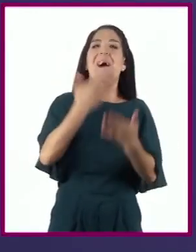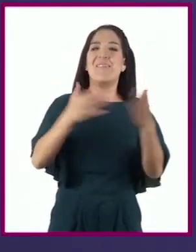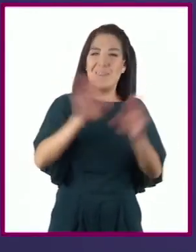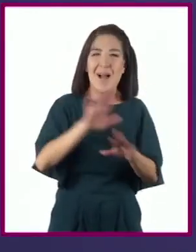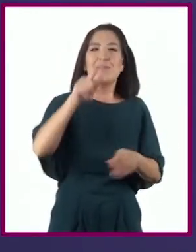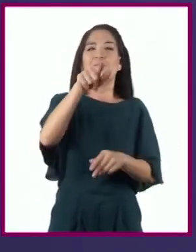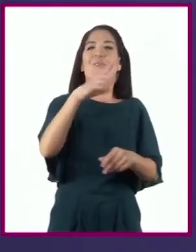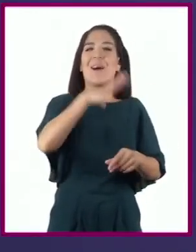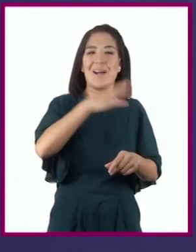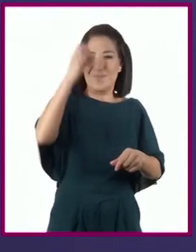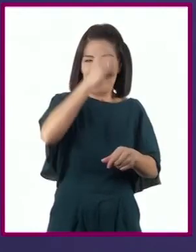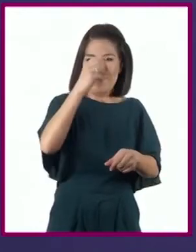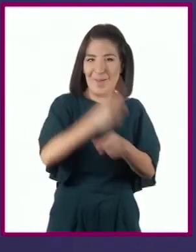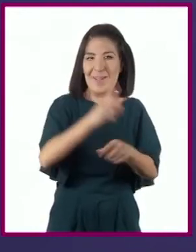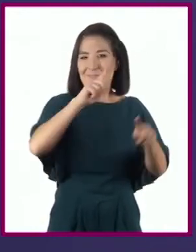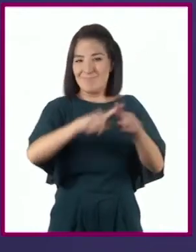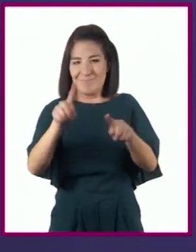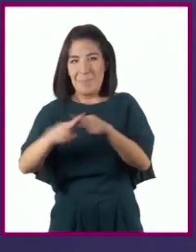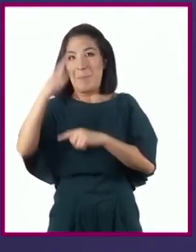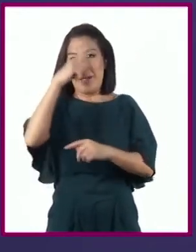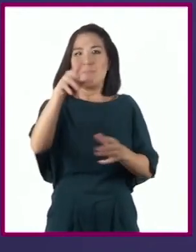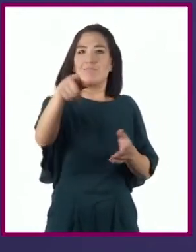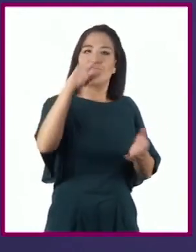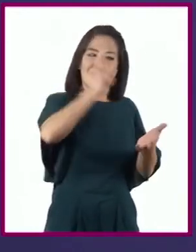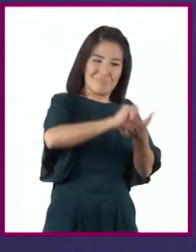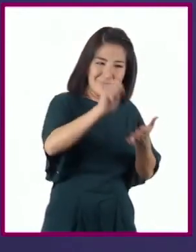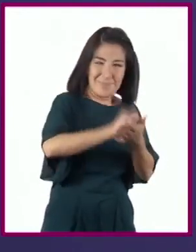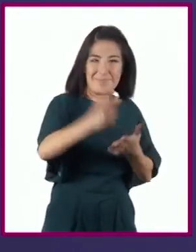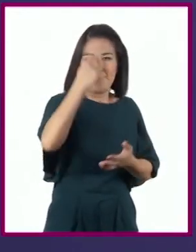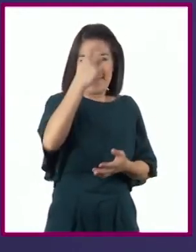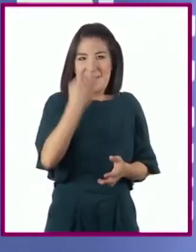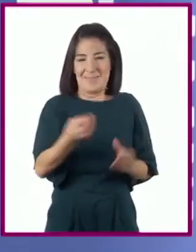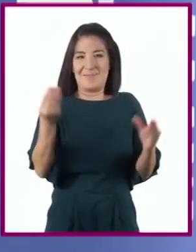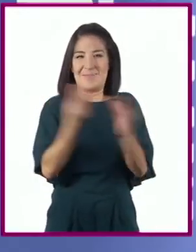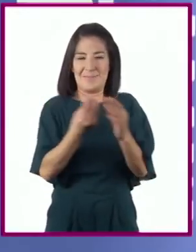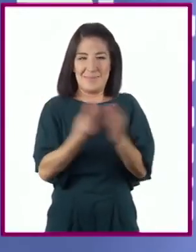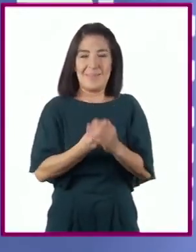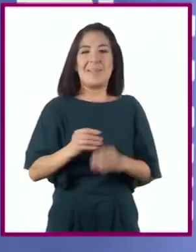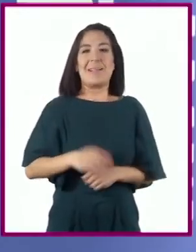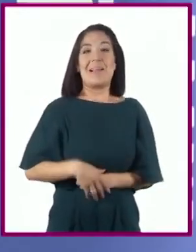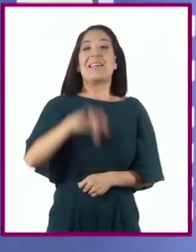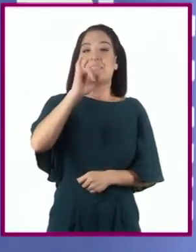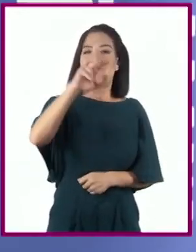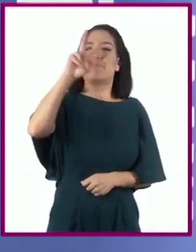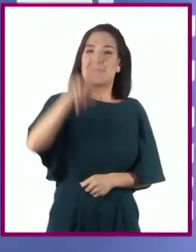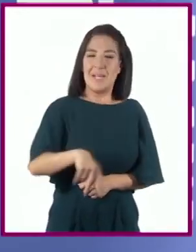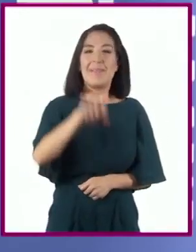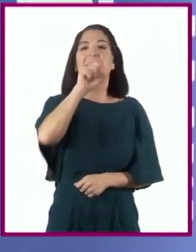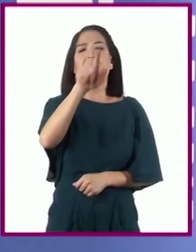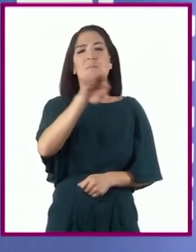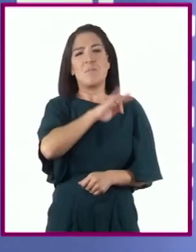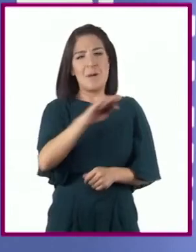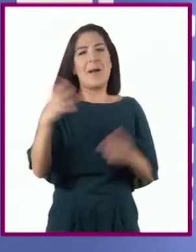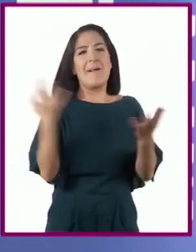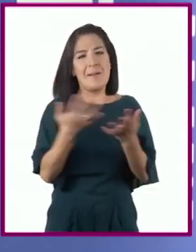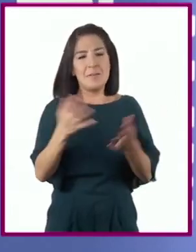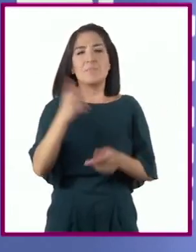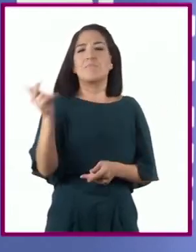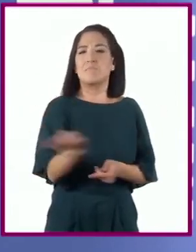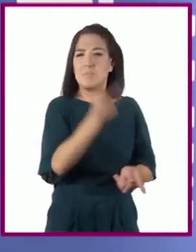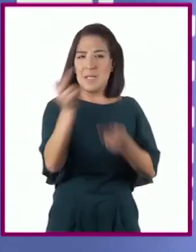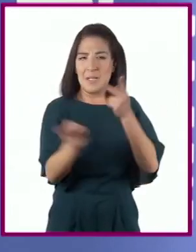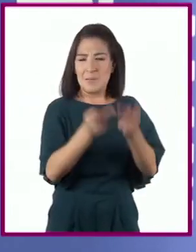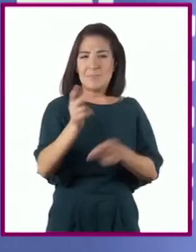distintas posibilidades para poner en práctica lo que vimos en esta sesión. Es verdad, también podemos hacernos algunas